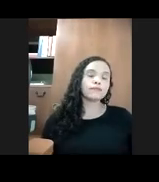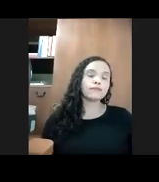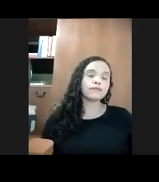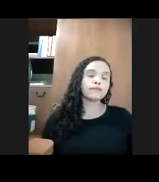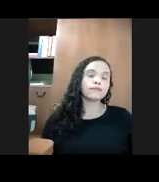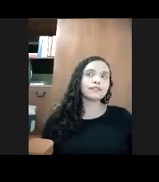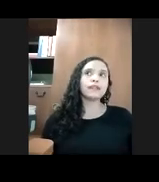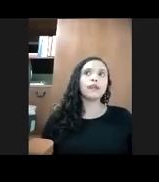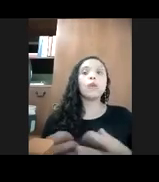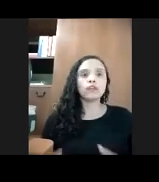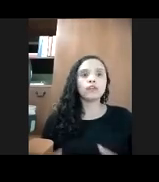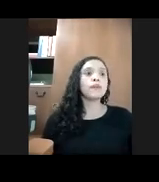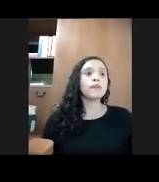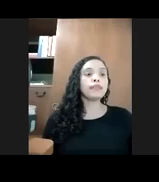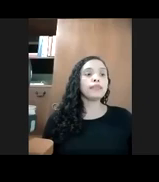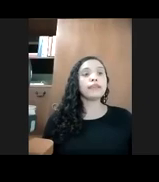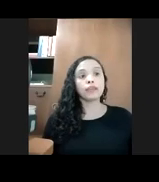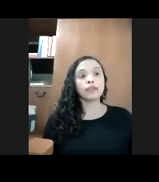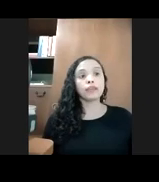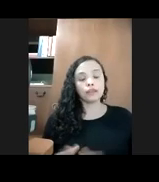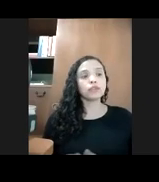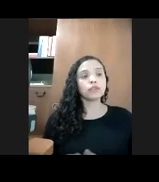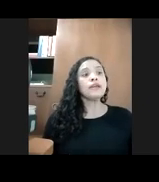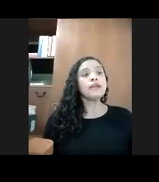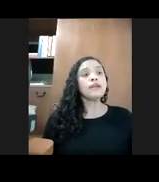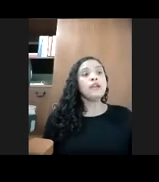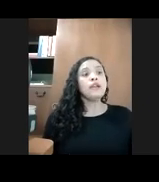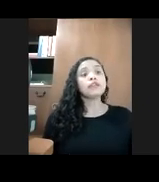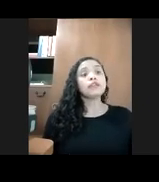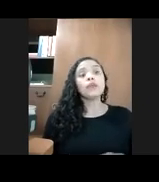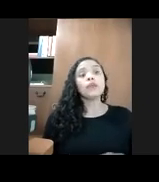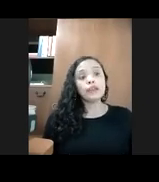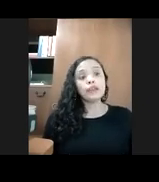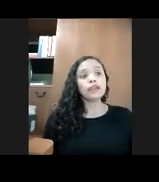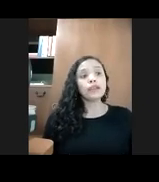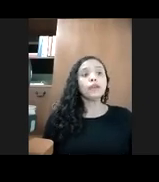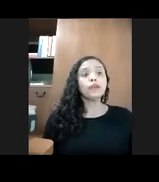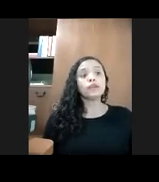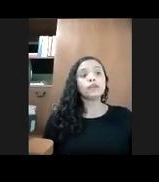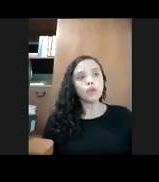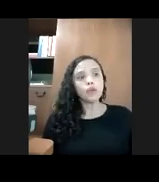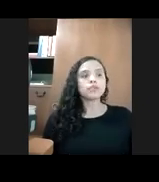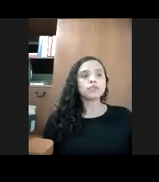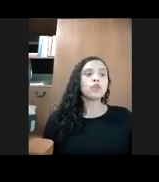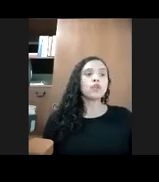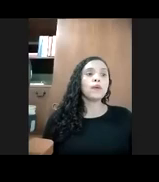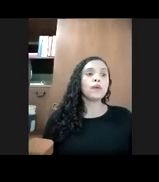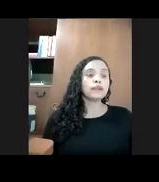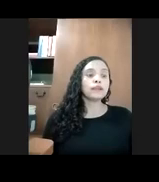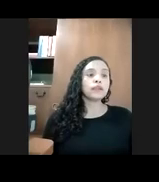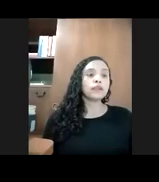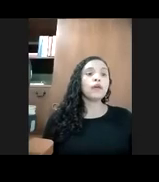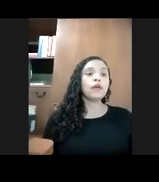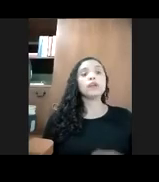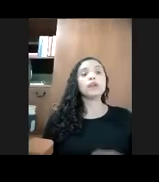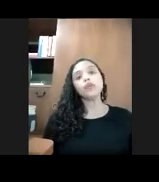de ocupación de la vivienda, entre otros, los datos sobre el nivel educativo, los datos sobre la situación laboral de los encuestados,